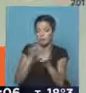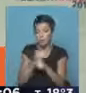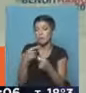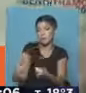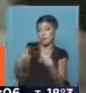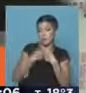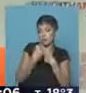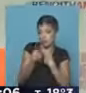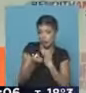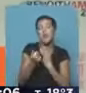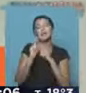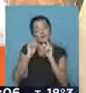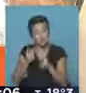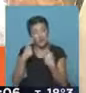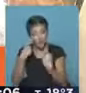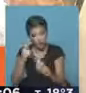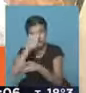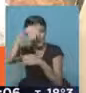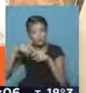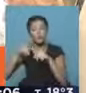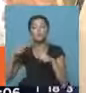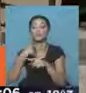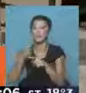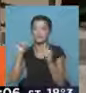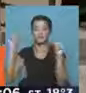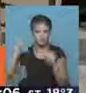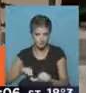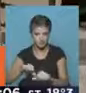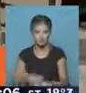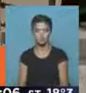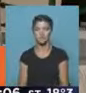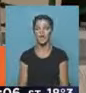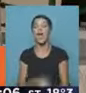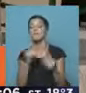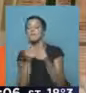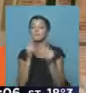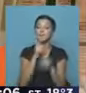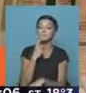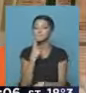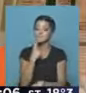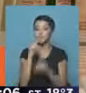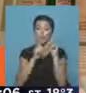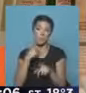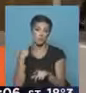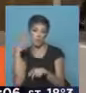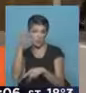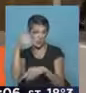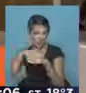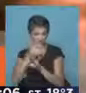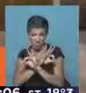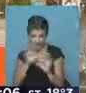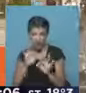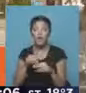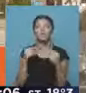fractura interna del socialismo. Con un alto porcentaje de indecisos y una probable alta abstención, solo 3 de cada